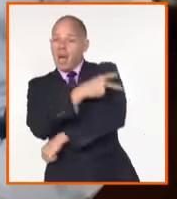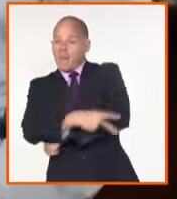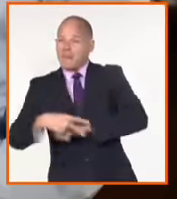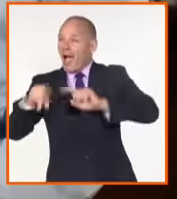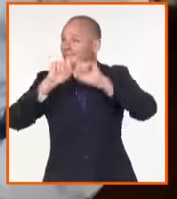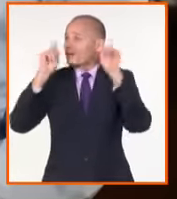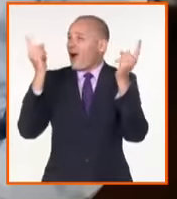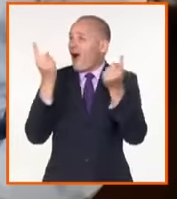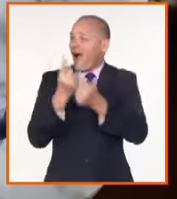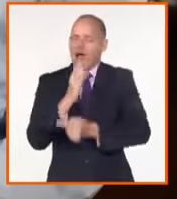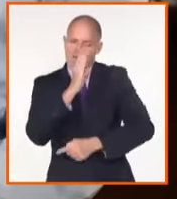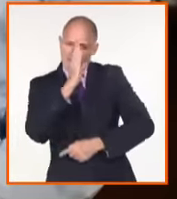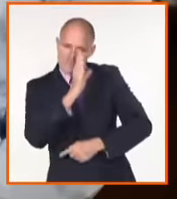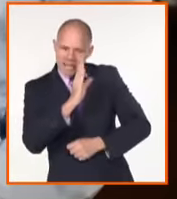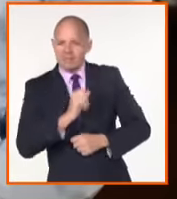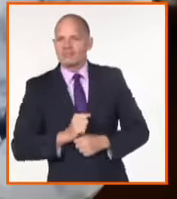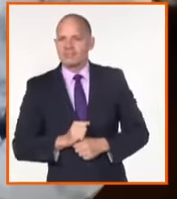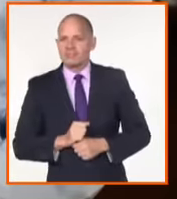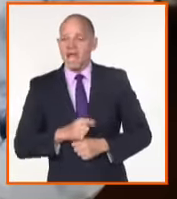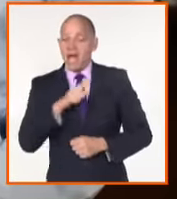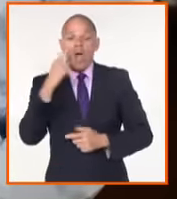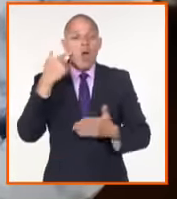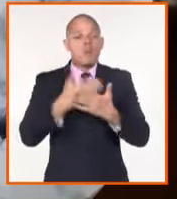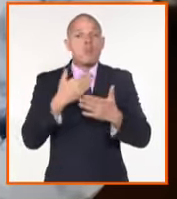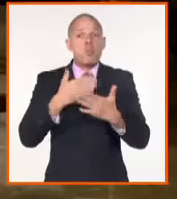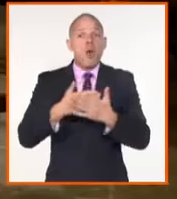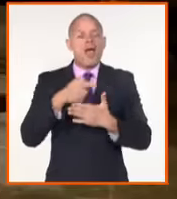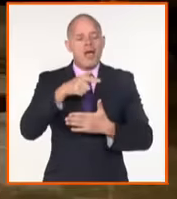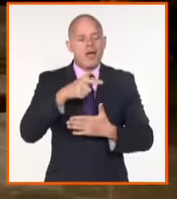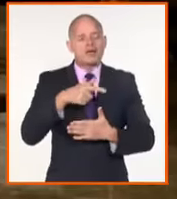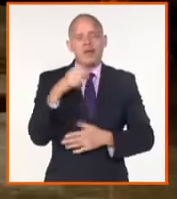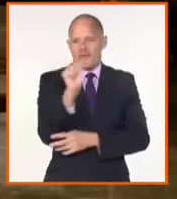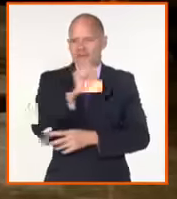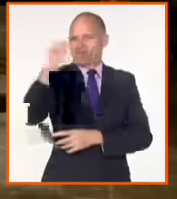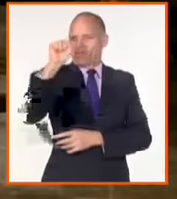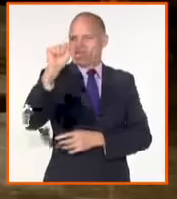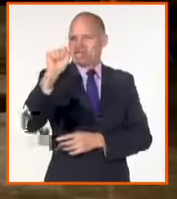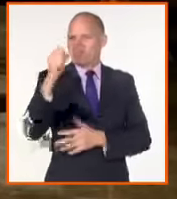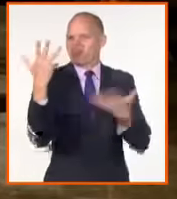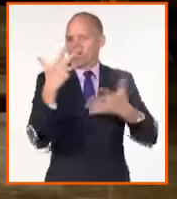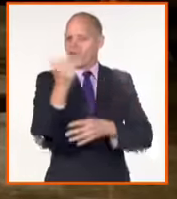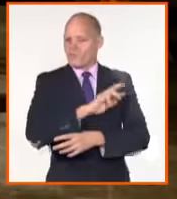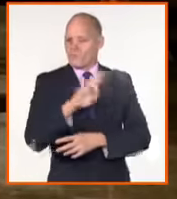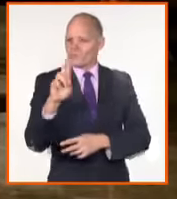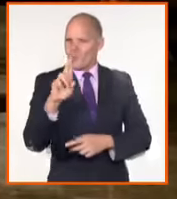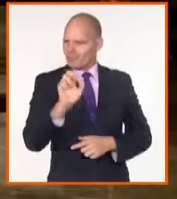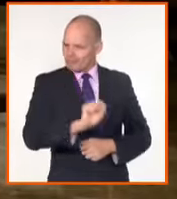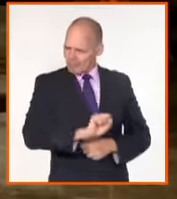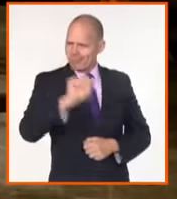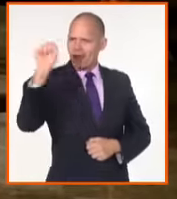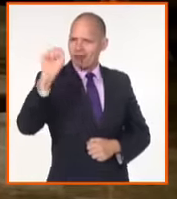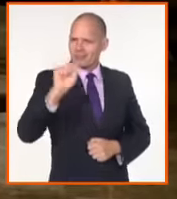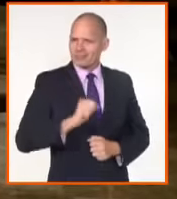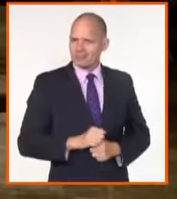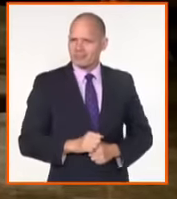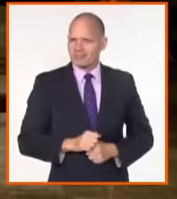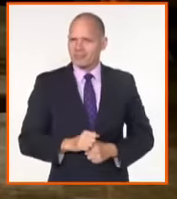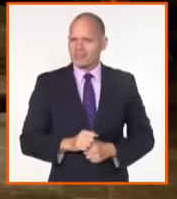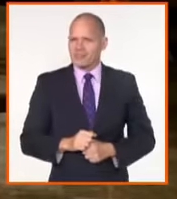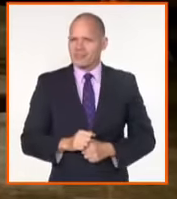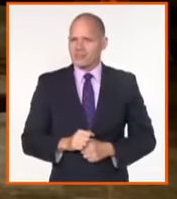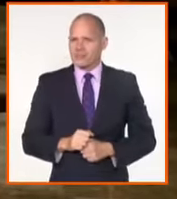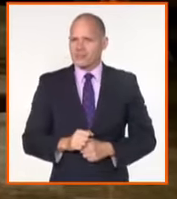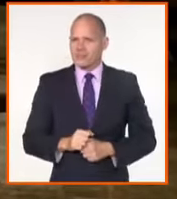esa elección es una victoria política y diplomática de la Revolución Cubana. Es una victoria de la Revolución Cubana.